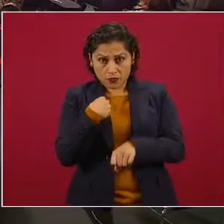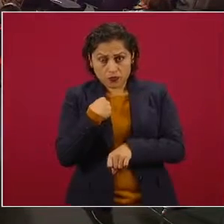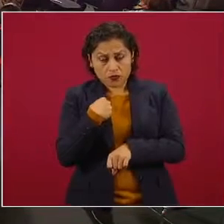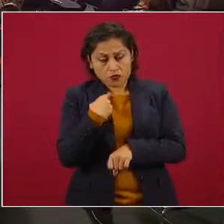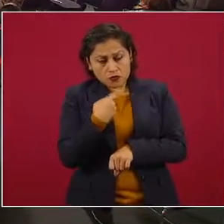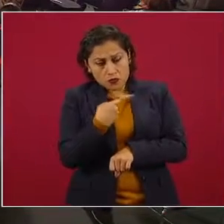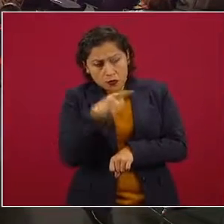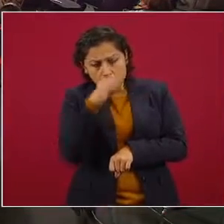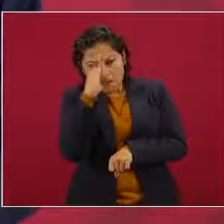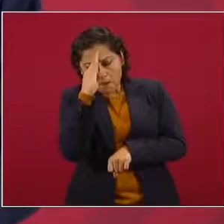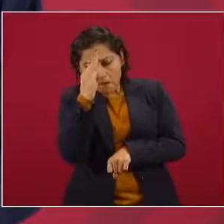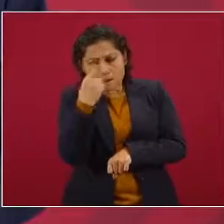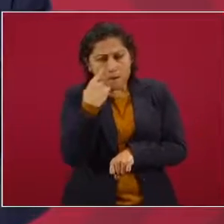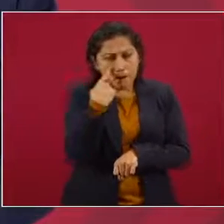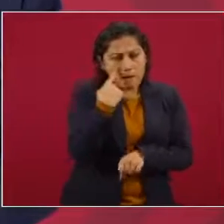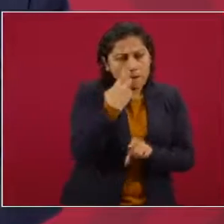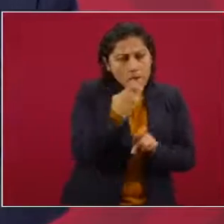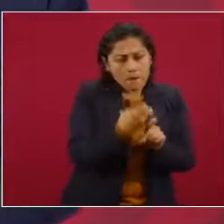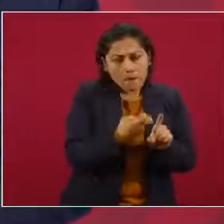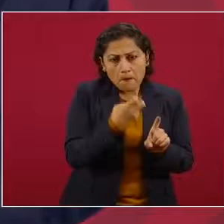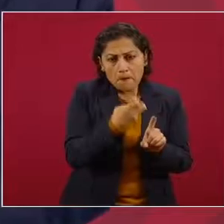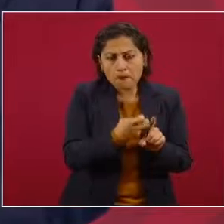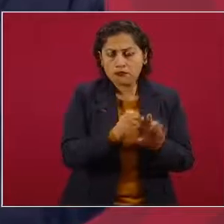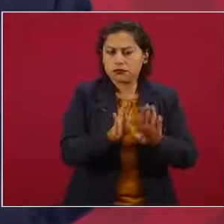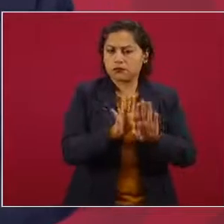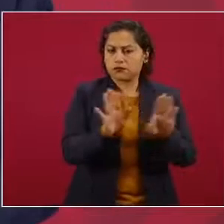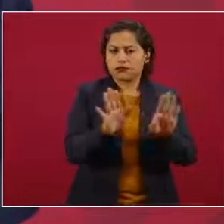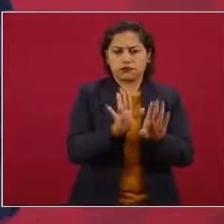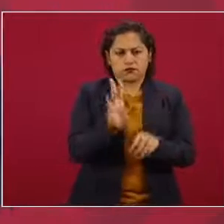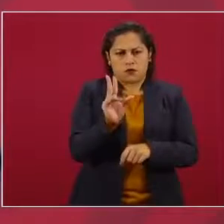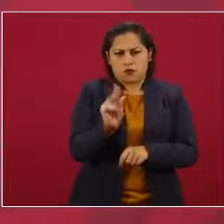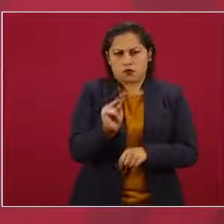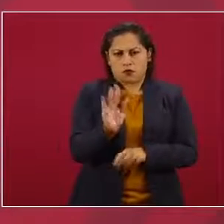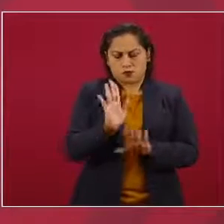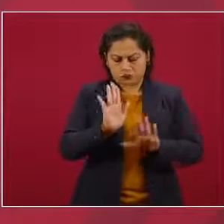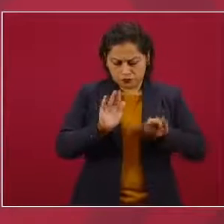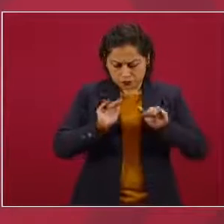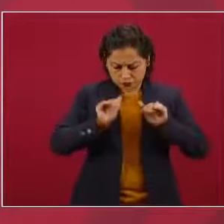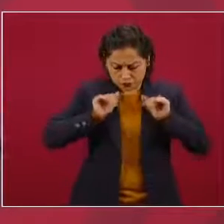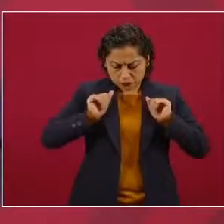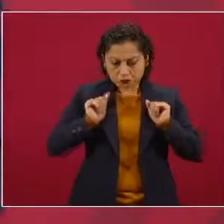este es un asunto de la gente, de los pueblos,